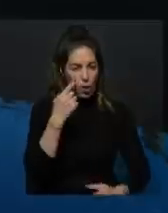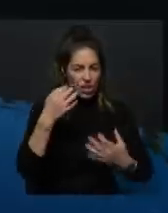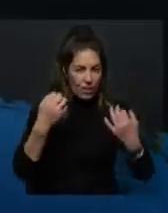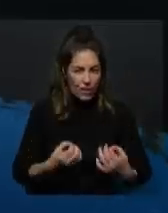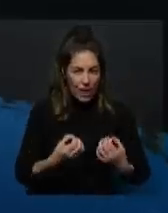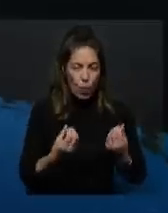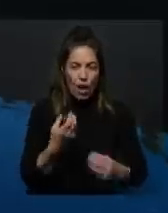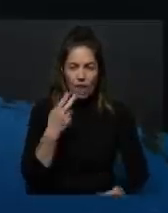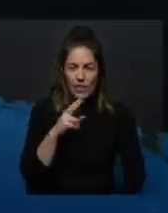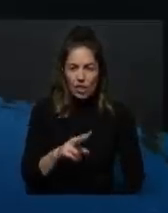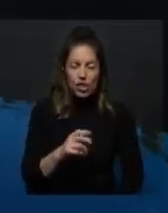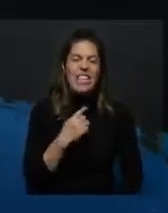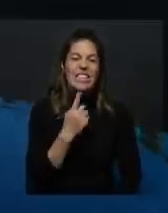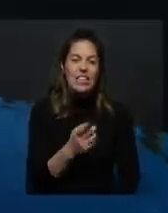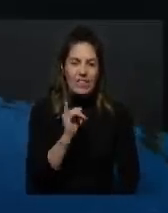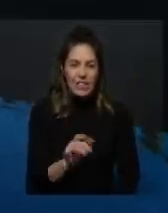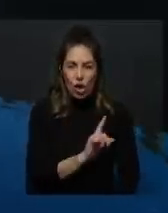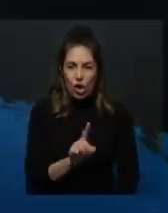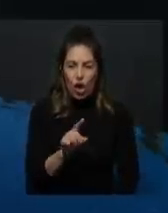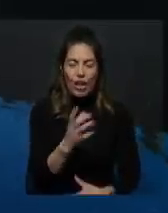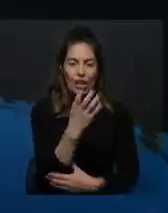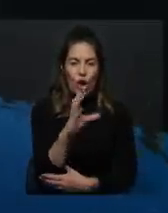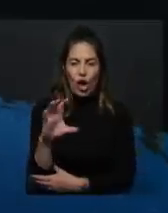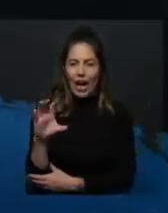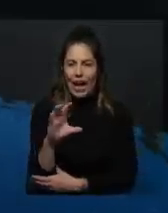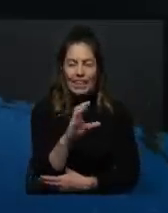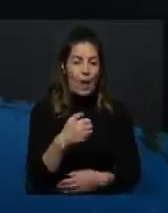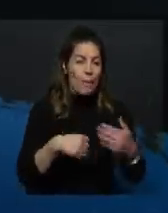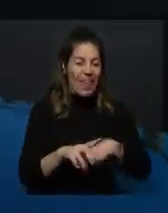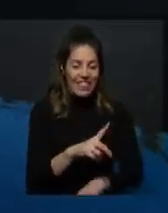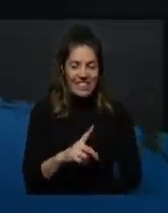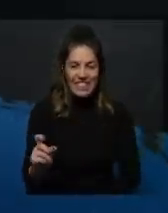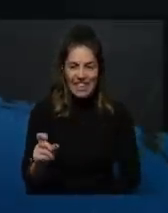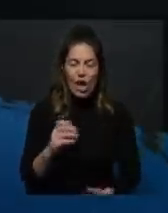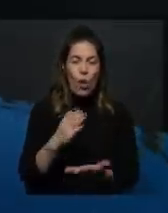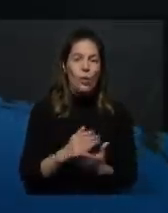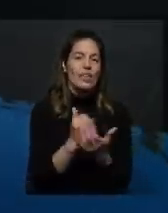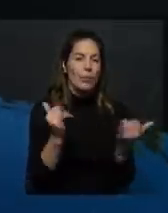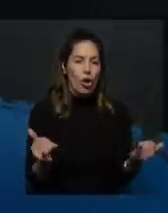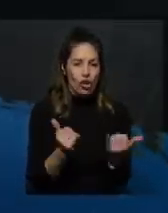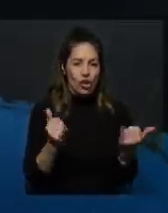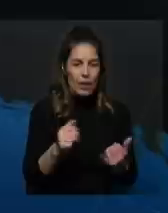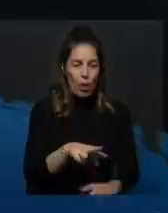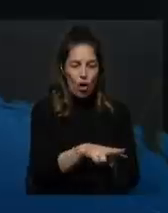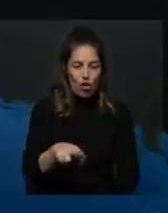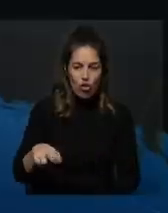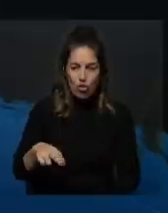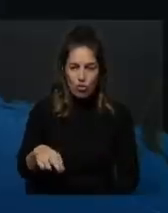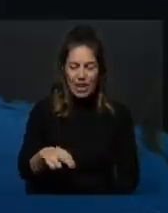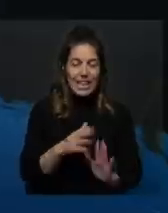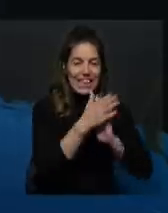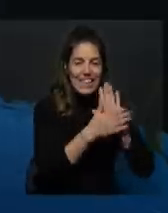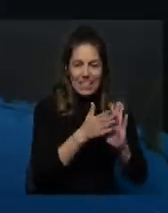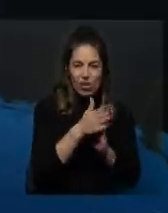de una ser sirven no sirven estos radares que se han colocado más de 100 en los últimos tiempos en las rutas nacionales eso será